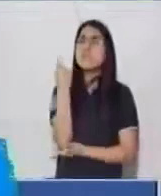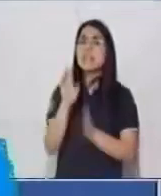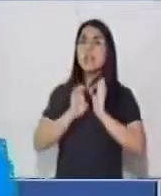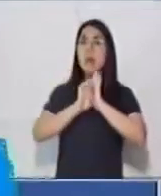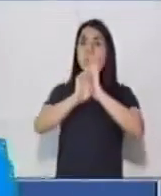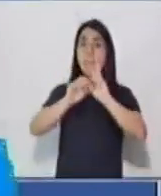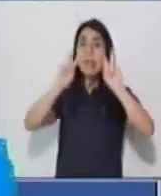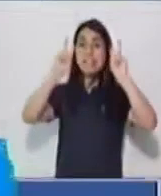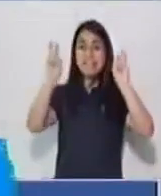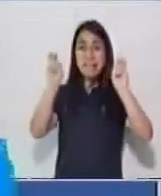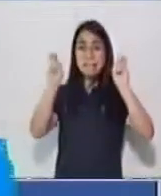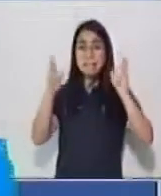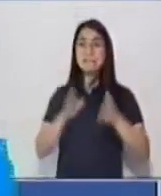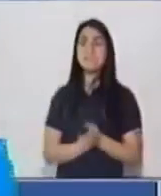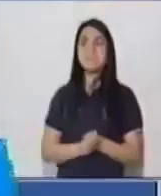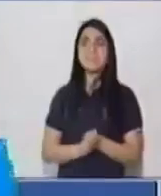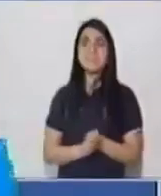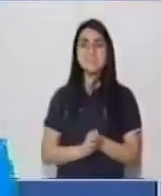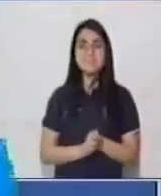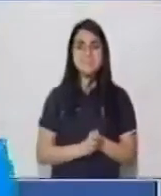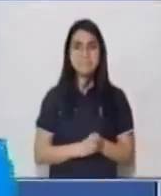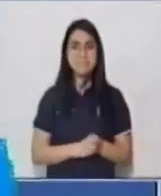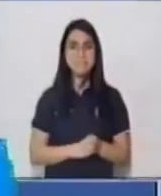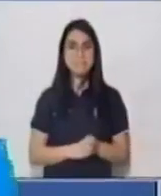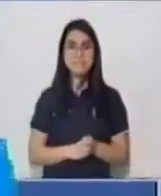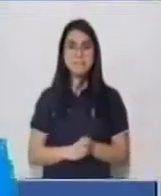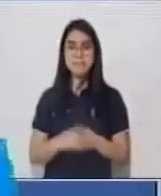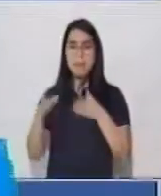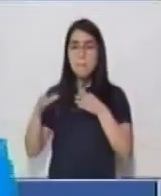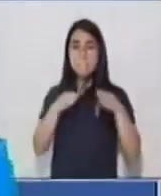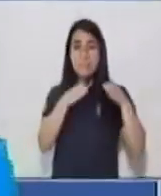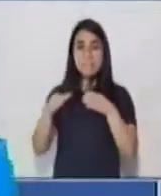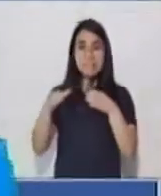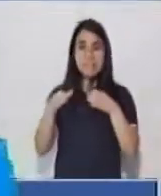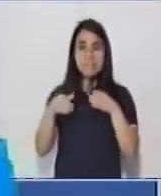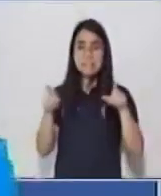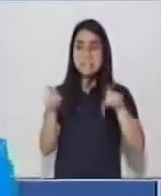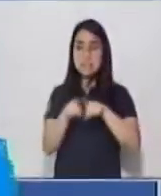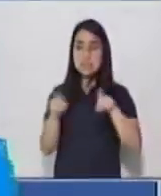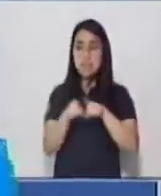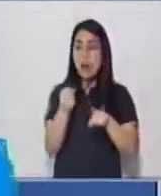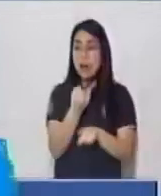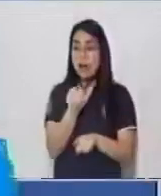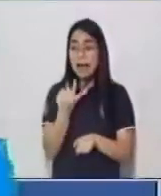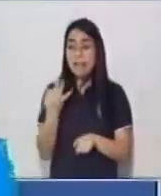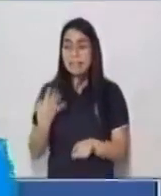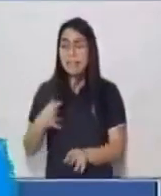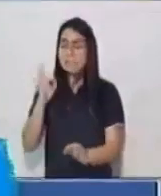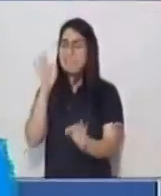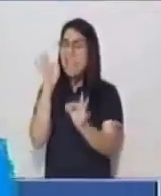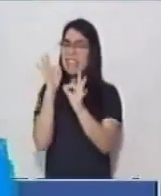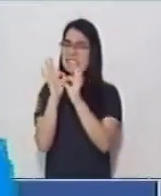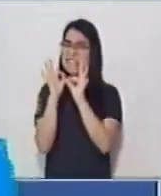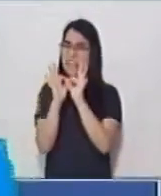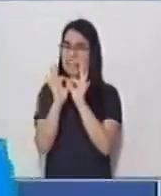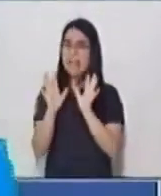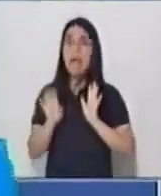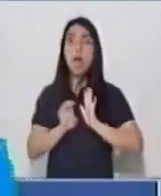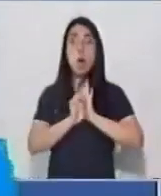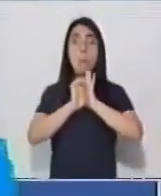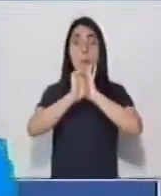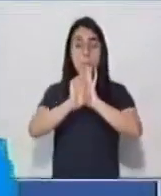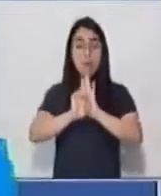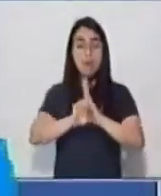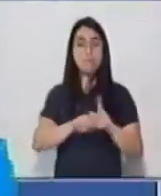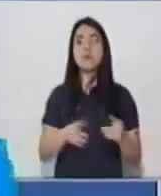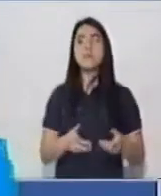es que la pastelería es como las matemáticas, debe de ser exacta. Si en la receta dice 20 onzas